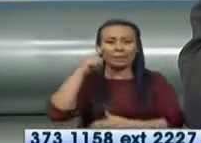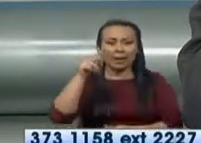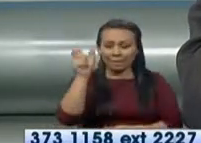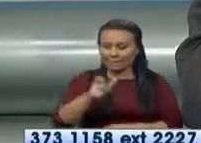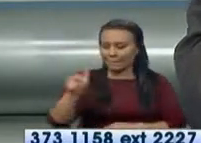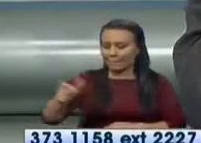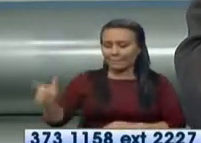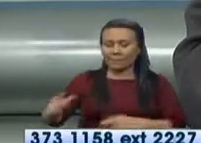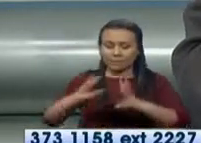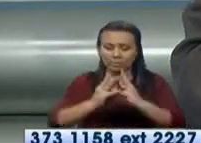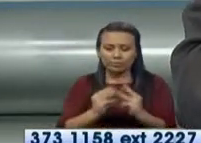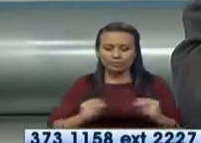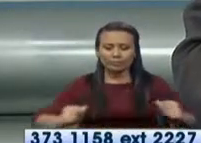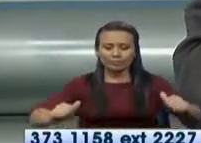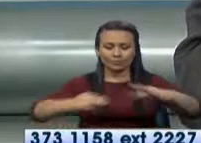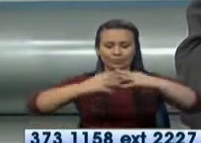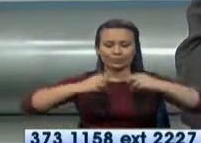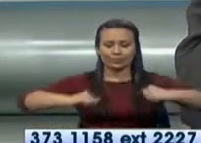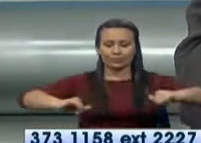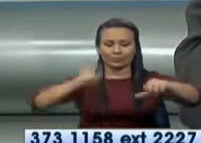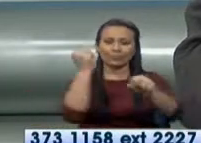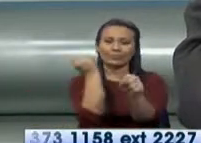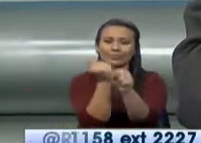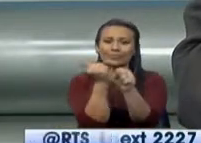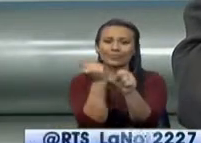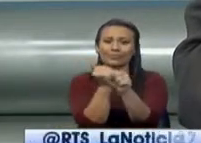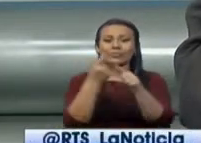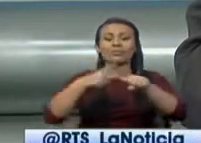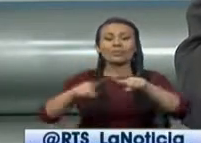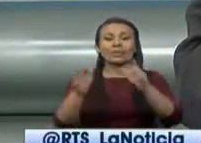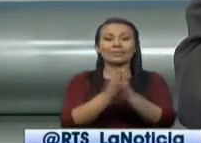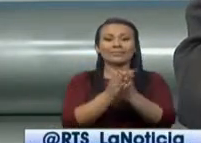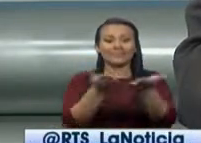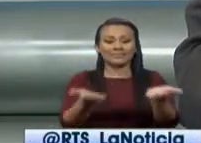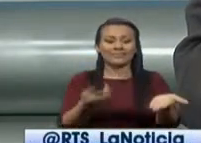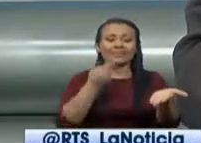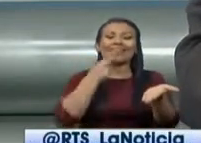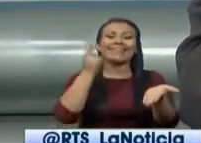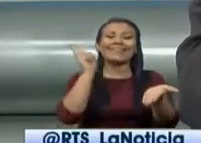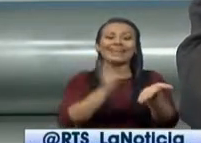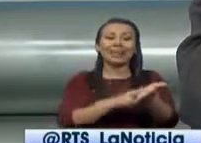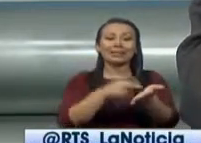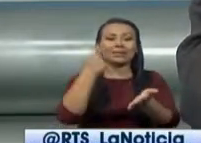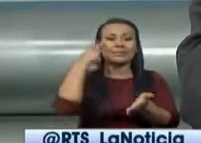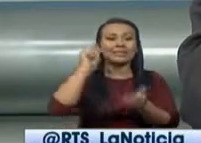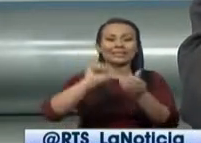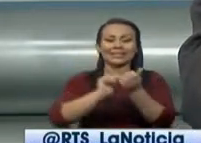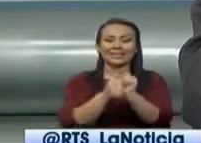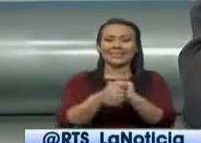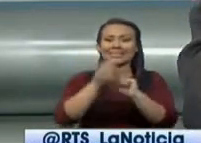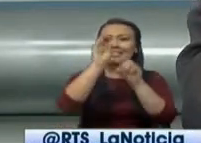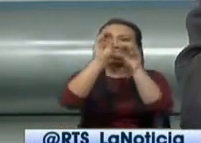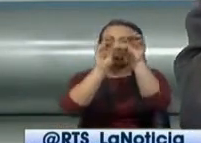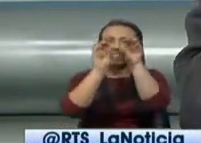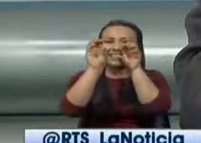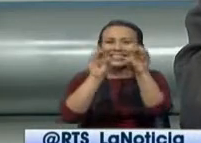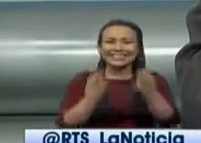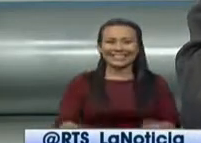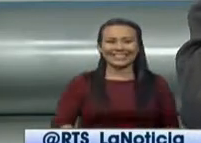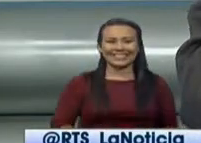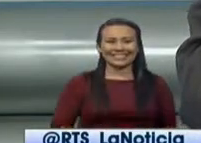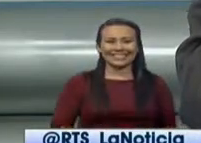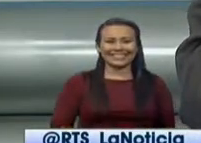artesanos. Fue presentado en la ciudad de Quito y servirá como carta de presentación de cada nacionalidad.